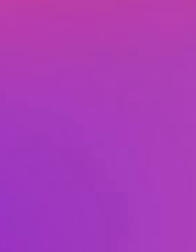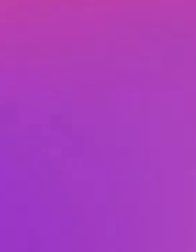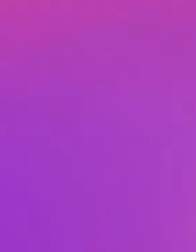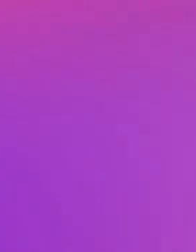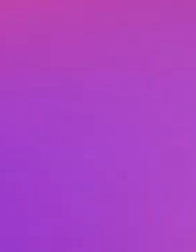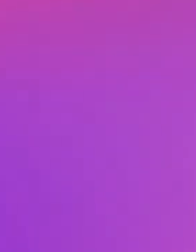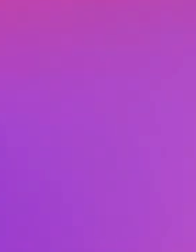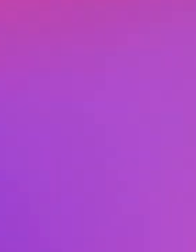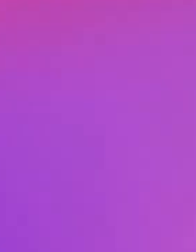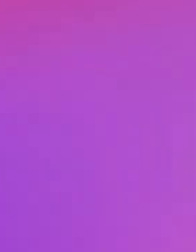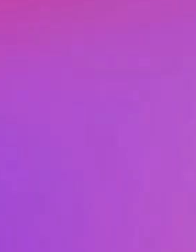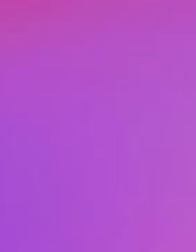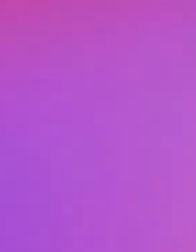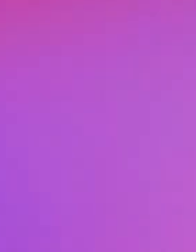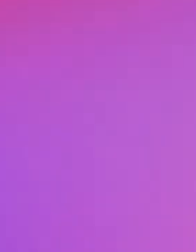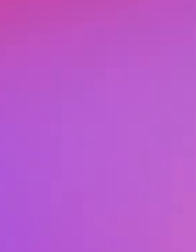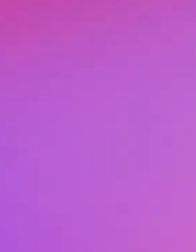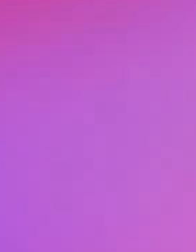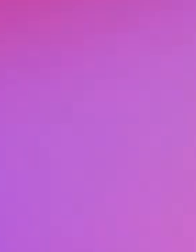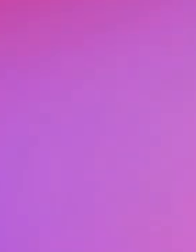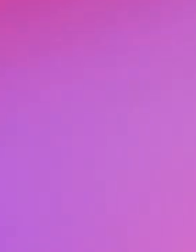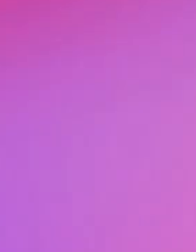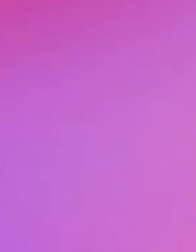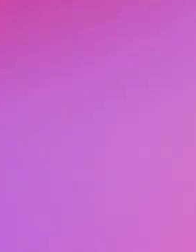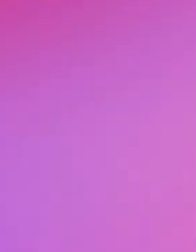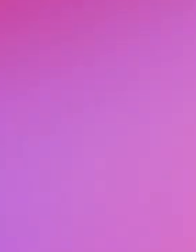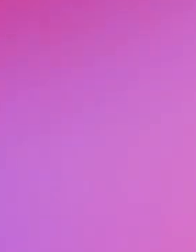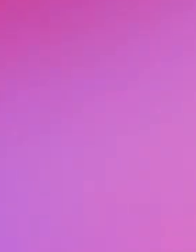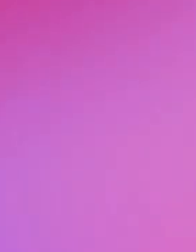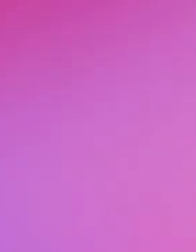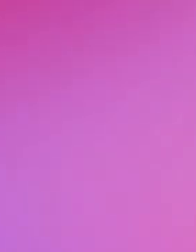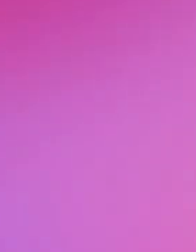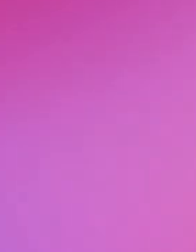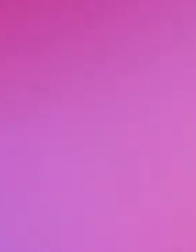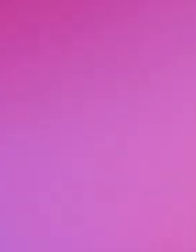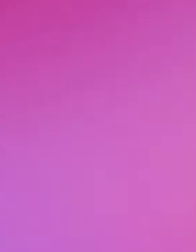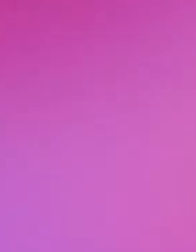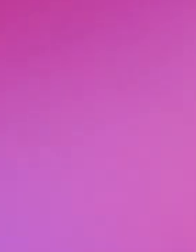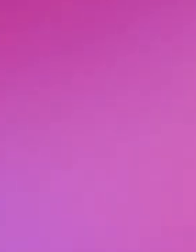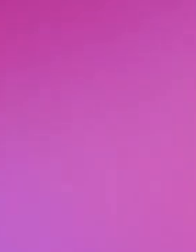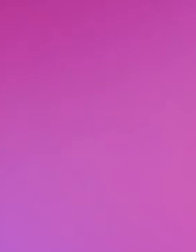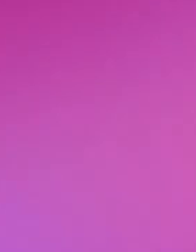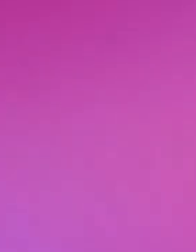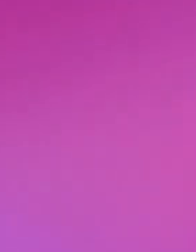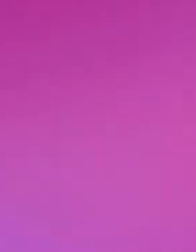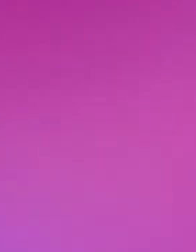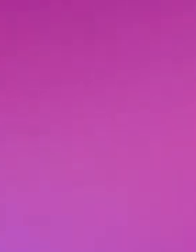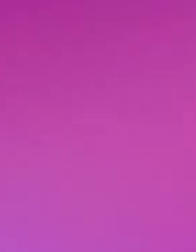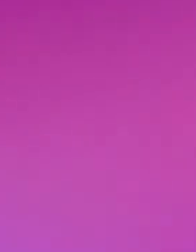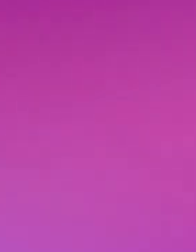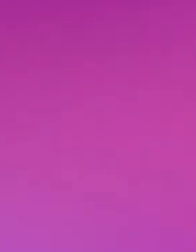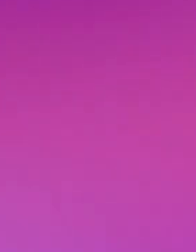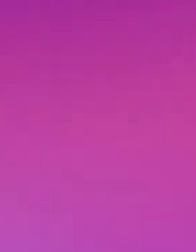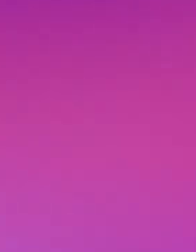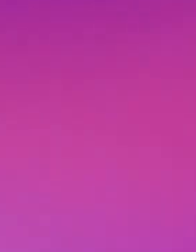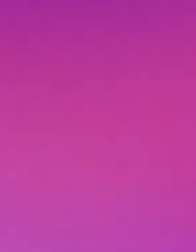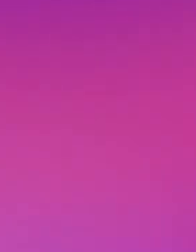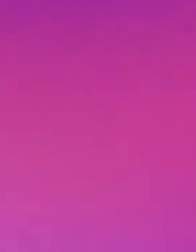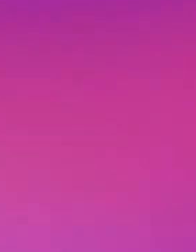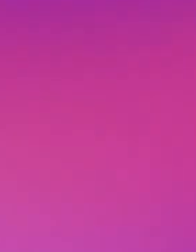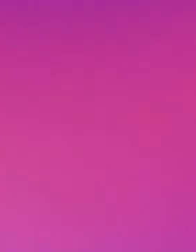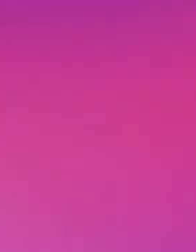Si tienes dudas o necesitas ayuda, llama al Centro de Apoyo Pedagógico a Distancia. El número de teléfono para secundaria es